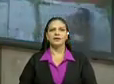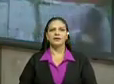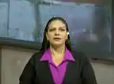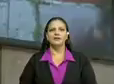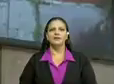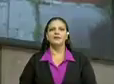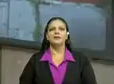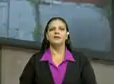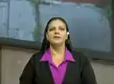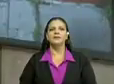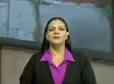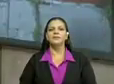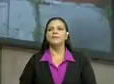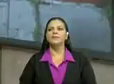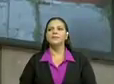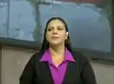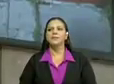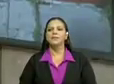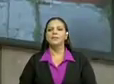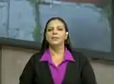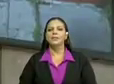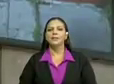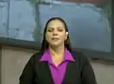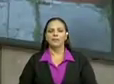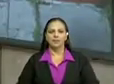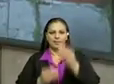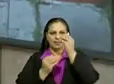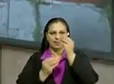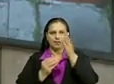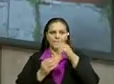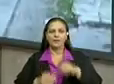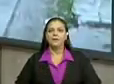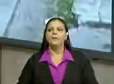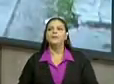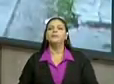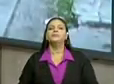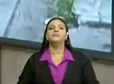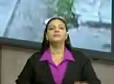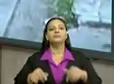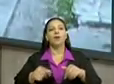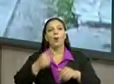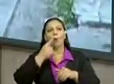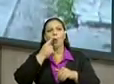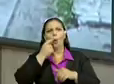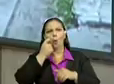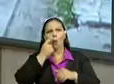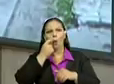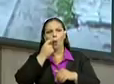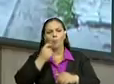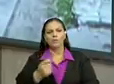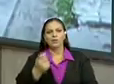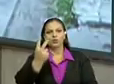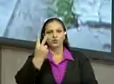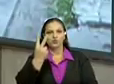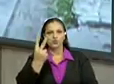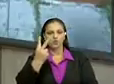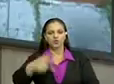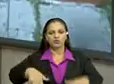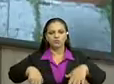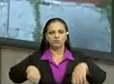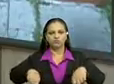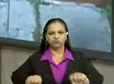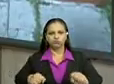allá. Bueno, y las cámaras están pilas acá. Cámara de seguridad grabó el momento cuando dos sujetos en